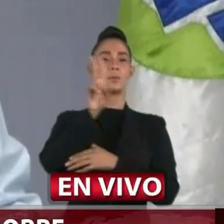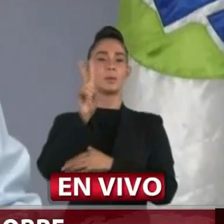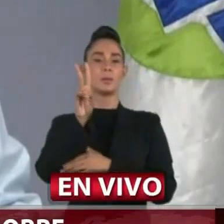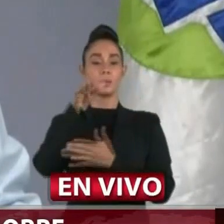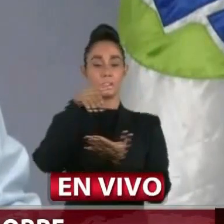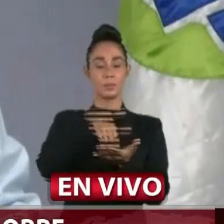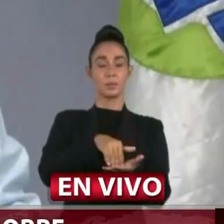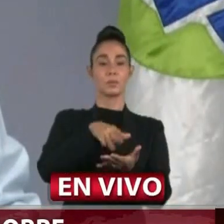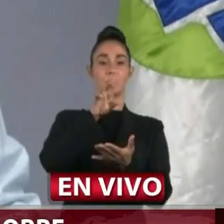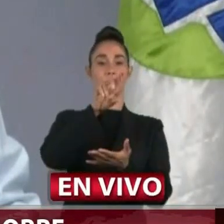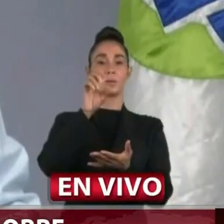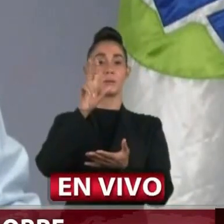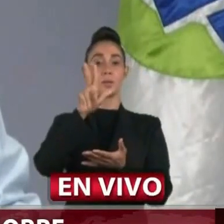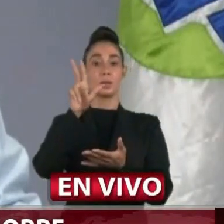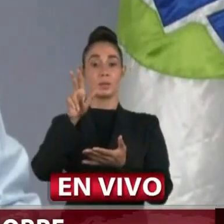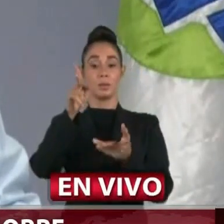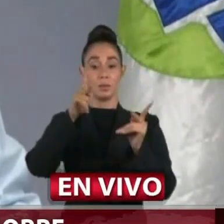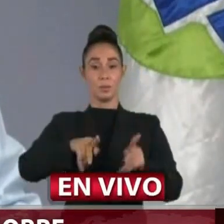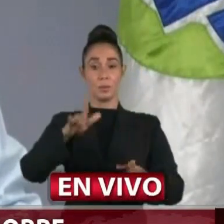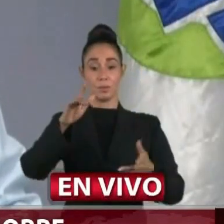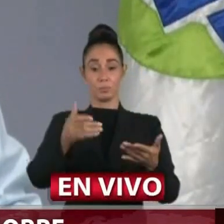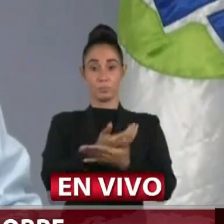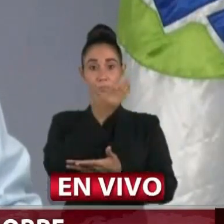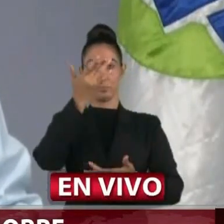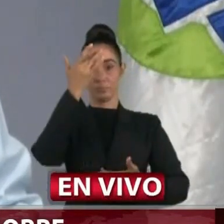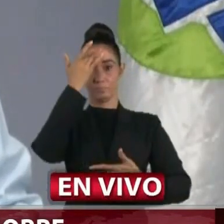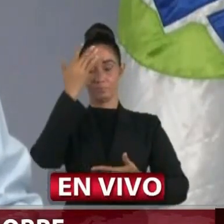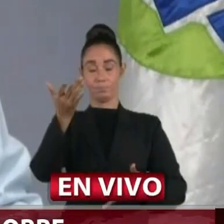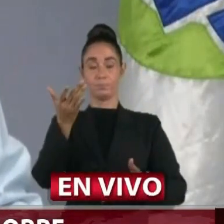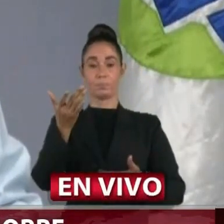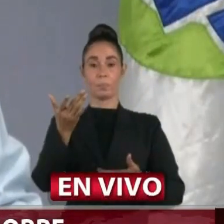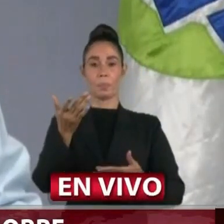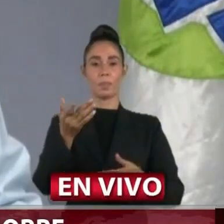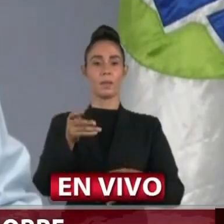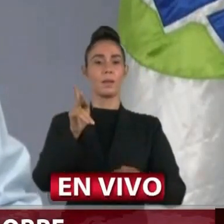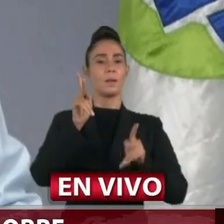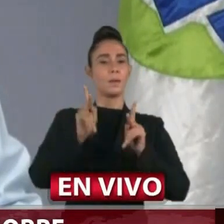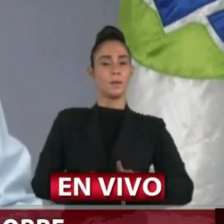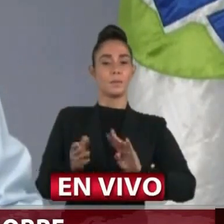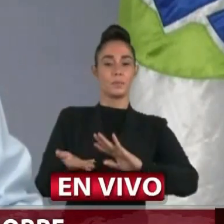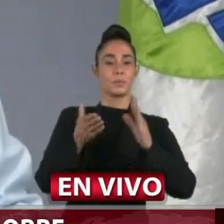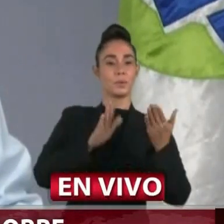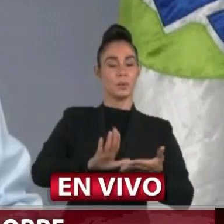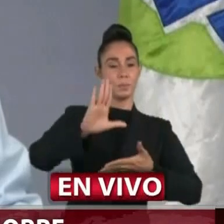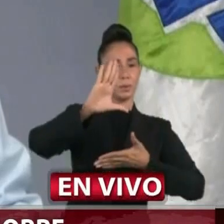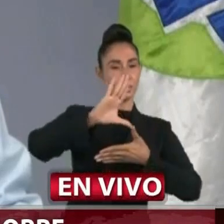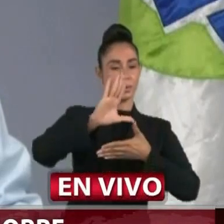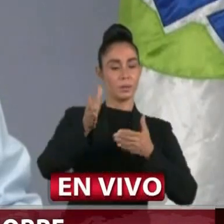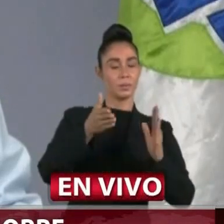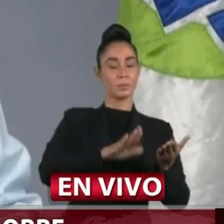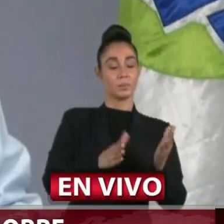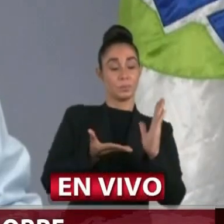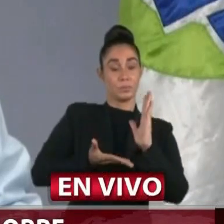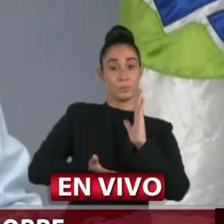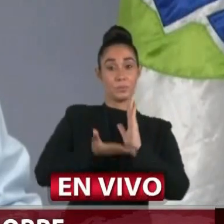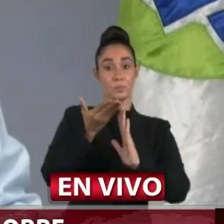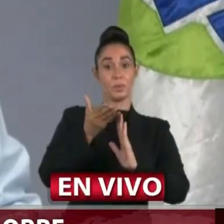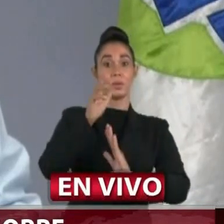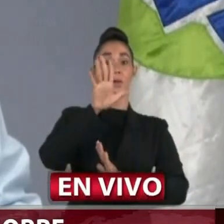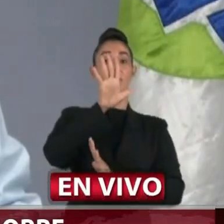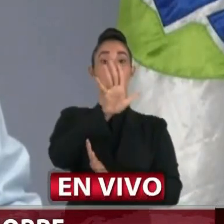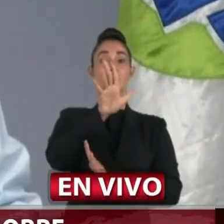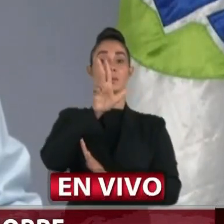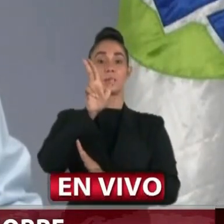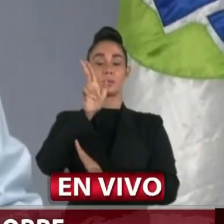52.138 fueron casos nuevos. El número de defunciones en las Américas ascendió a